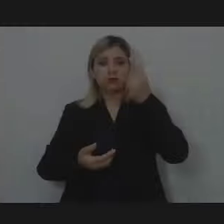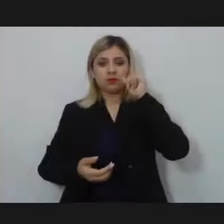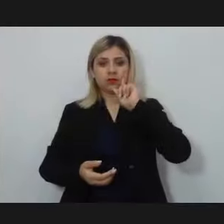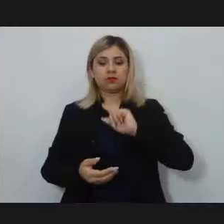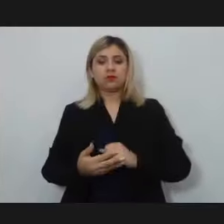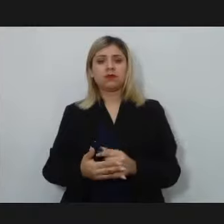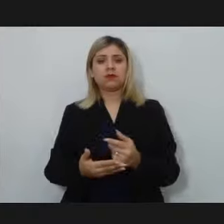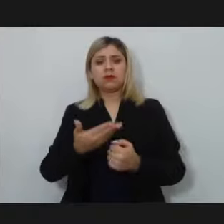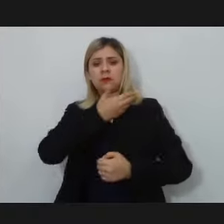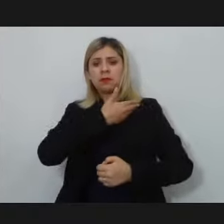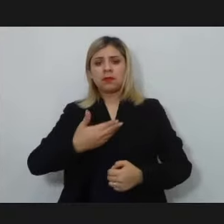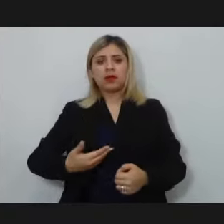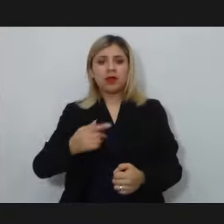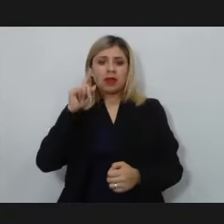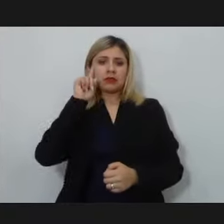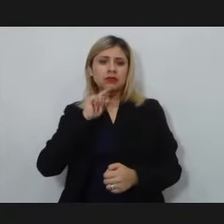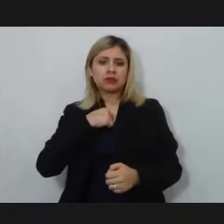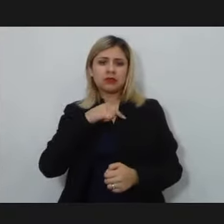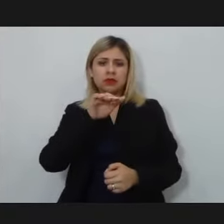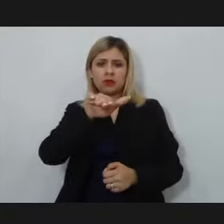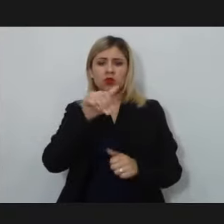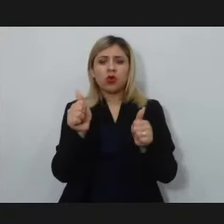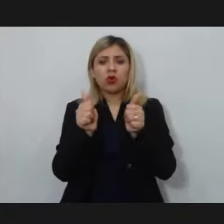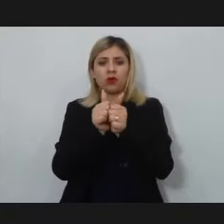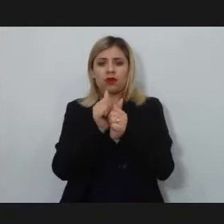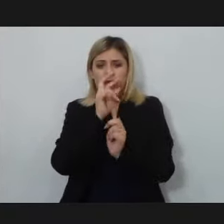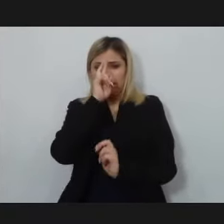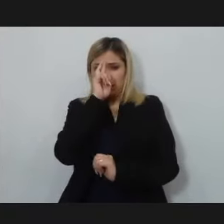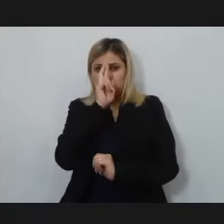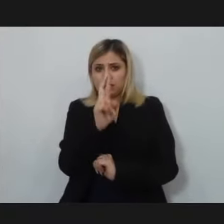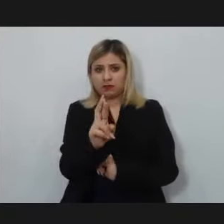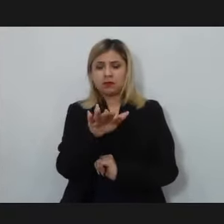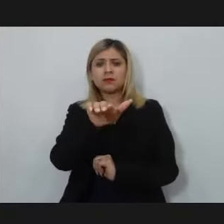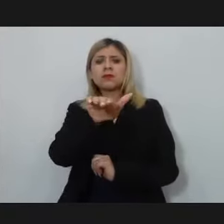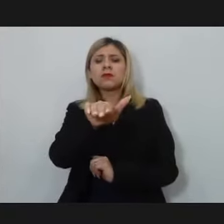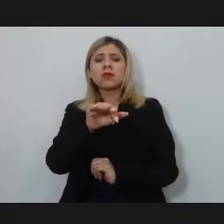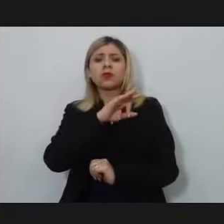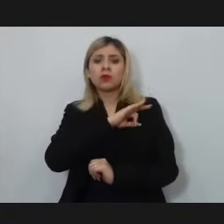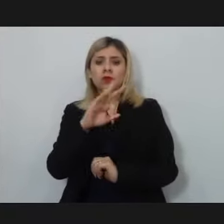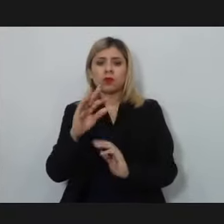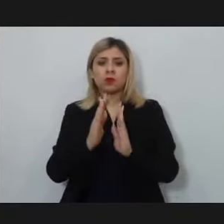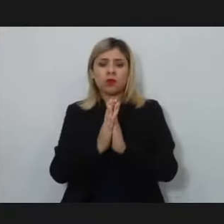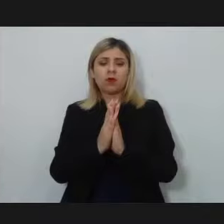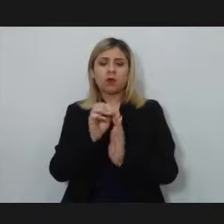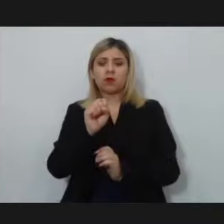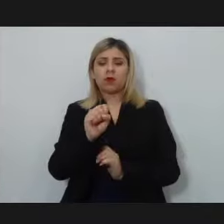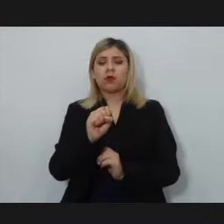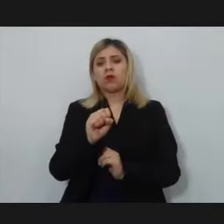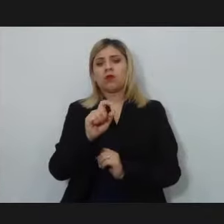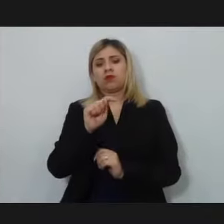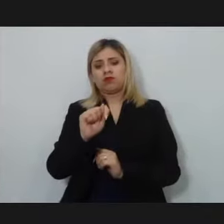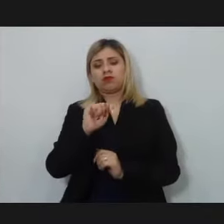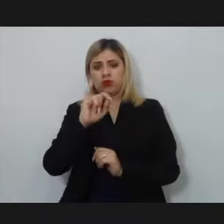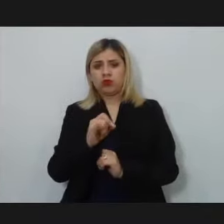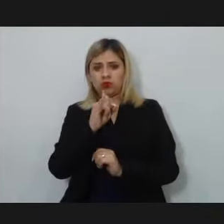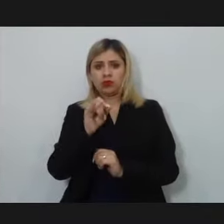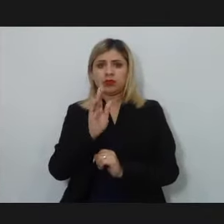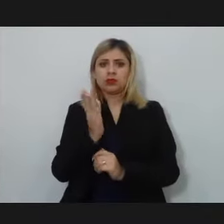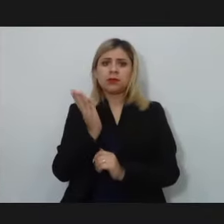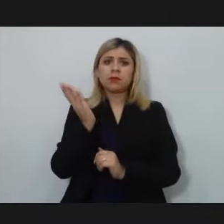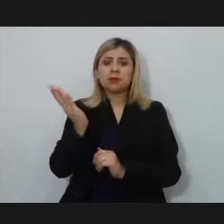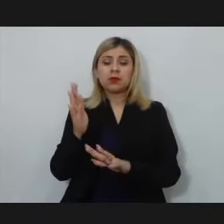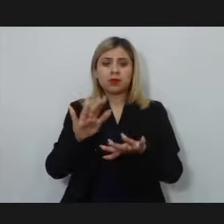propio se solicitara al tribunal una aclaración de la sentencia para que que este fuera quien dijese quien señale con